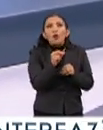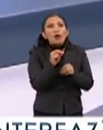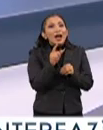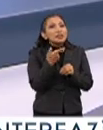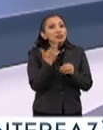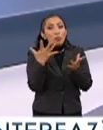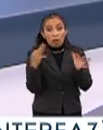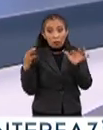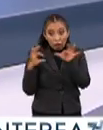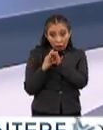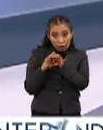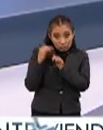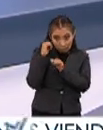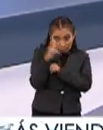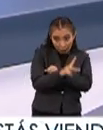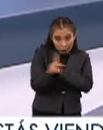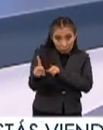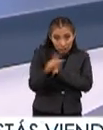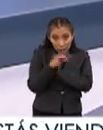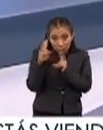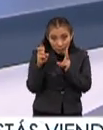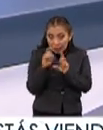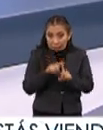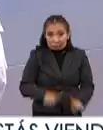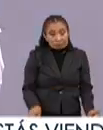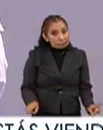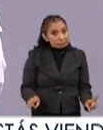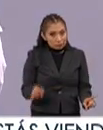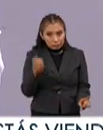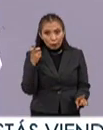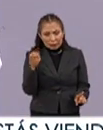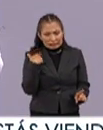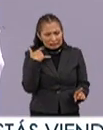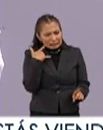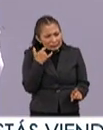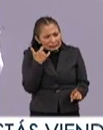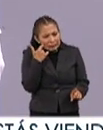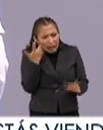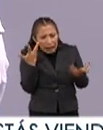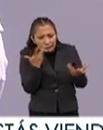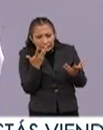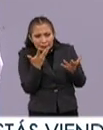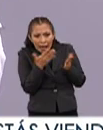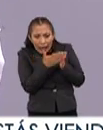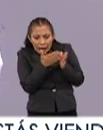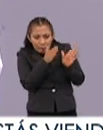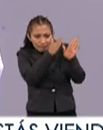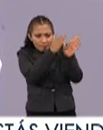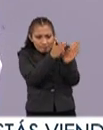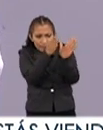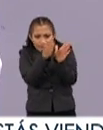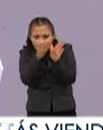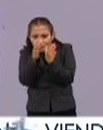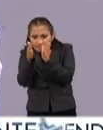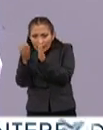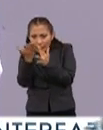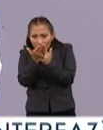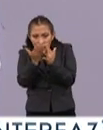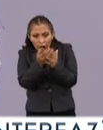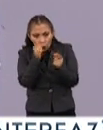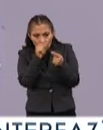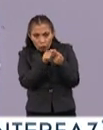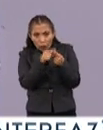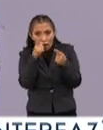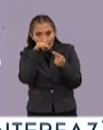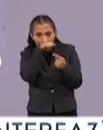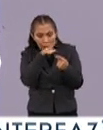son compatibles todo el tiempo los temas. Por eso tratamos de construir bloques de acceso. Uno de ellos es